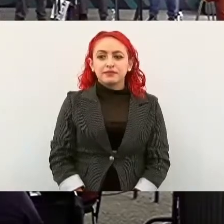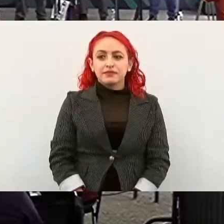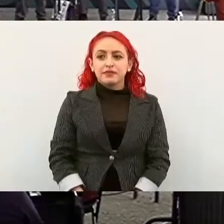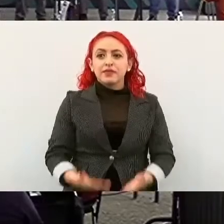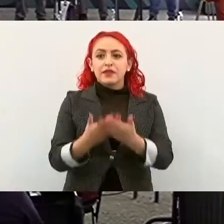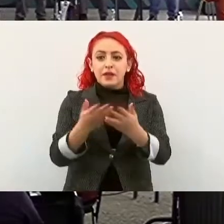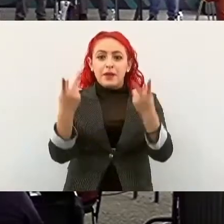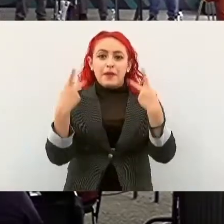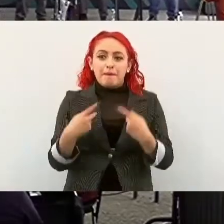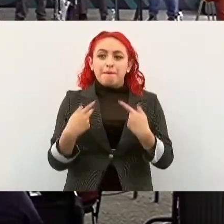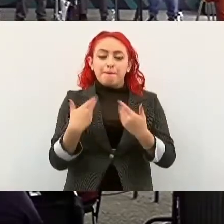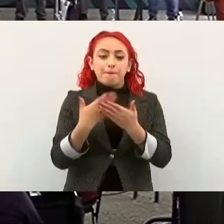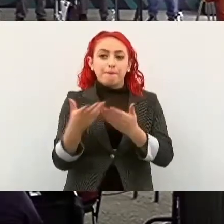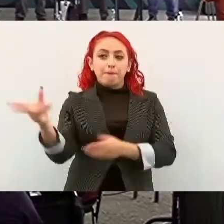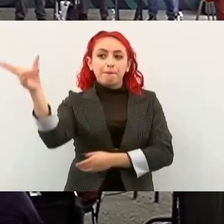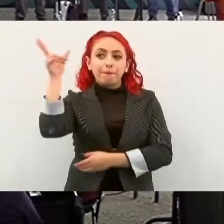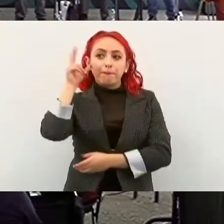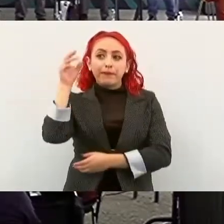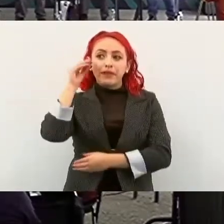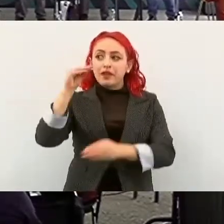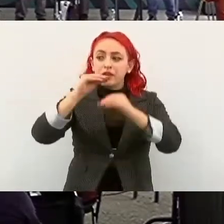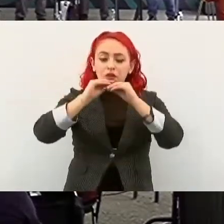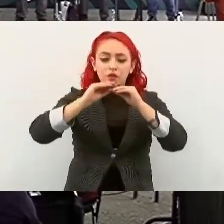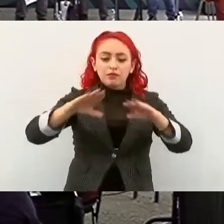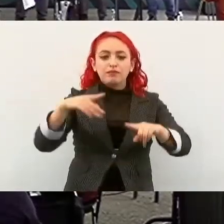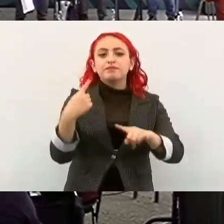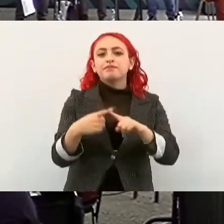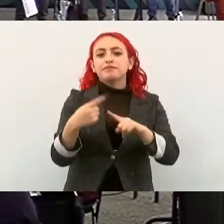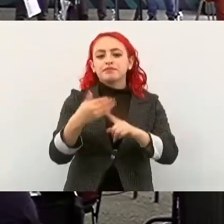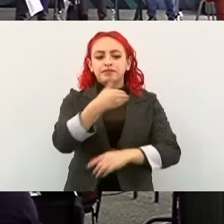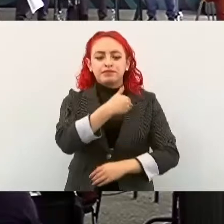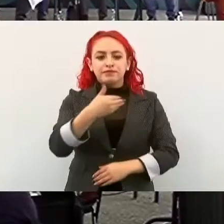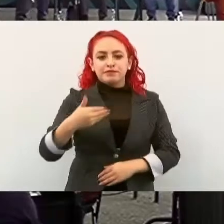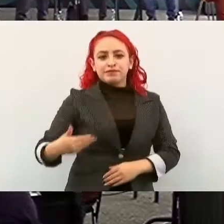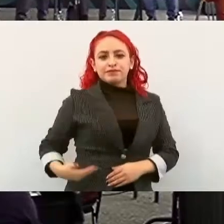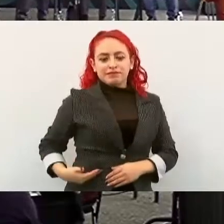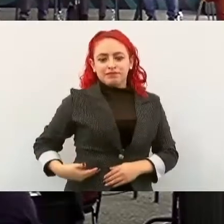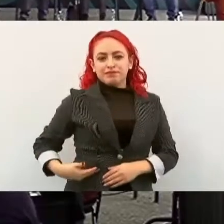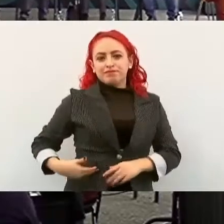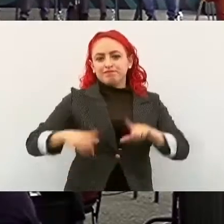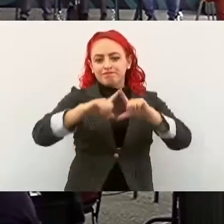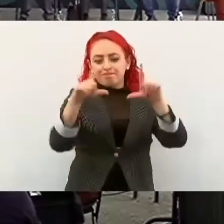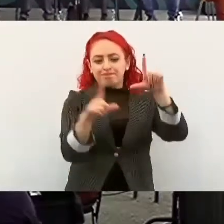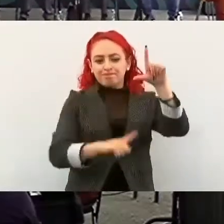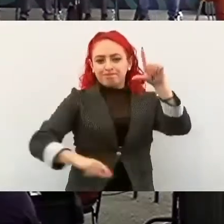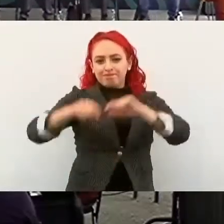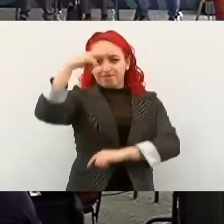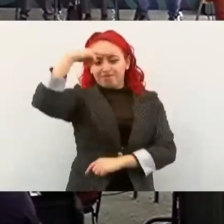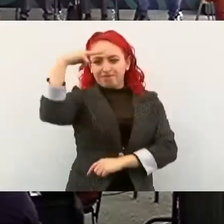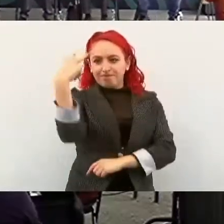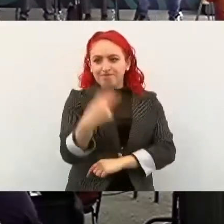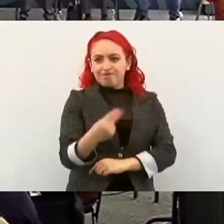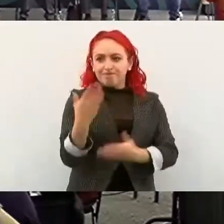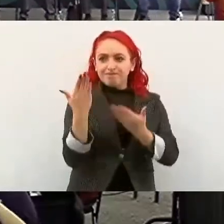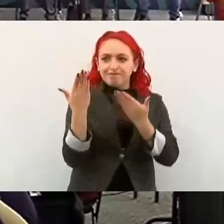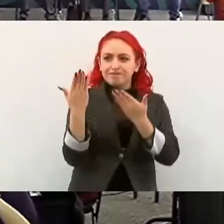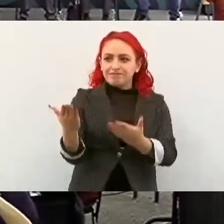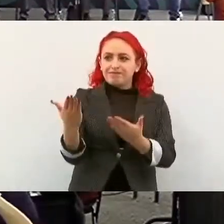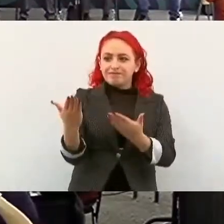Estimado público, escuchemos el mensaje que nos dirige el presidente constitucional de los Estados Unidos